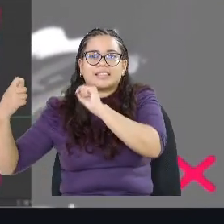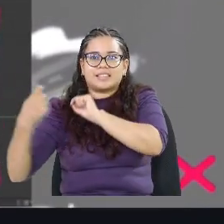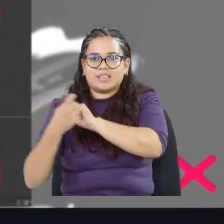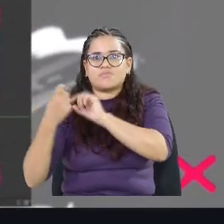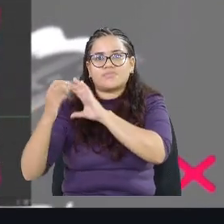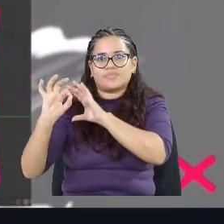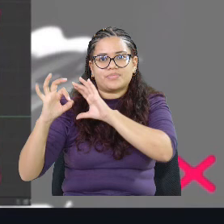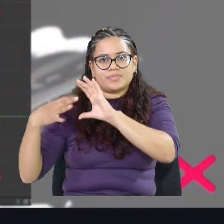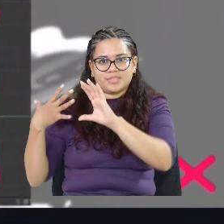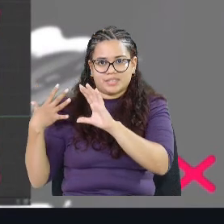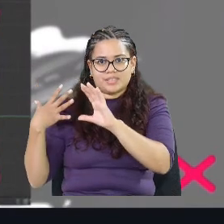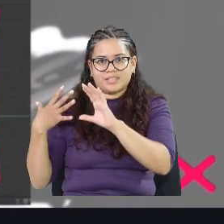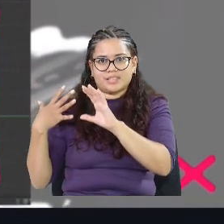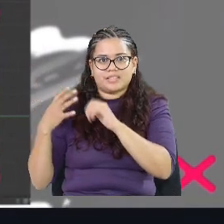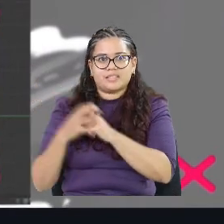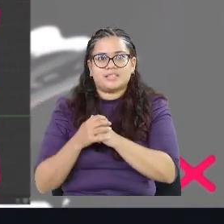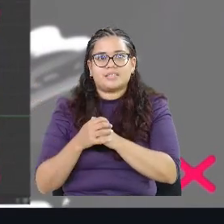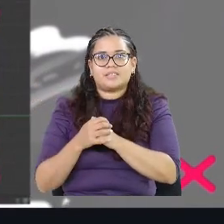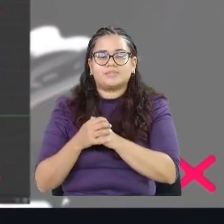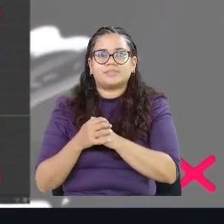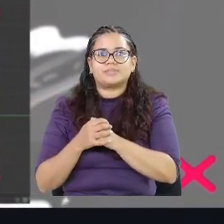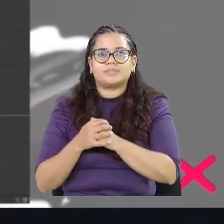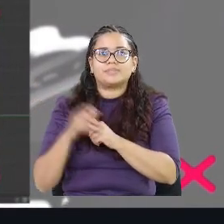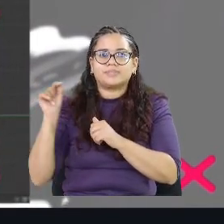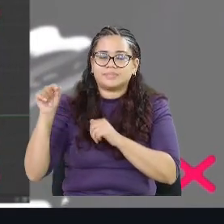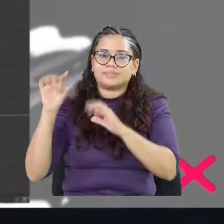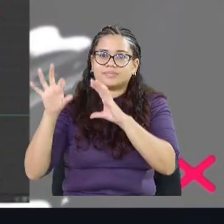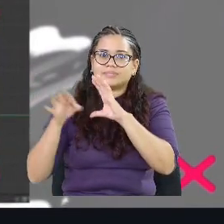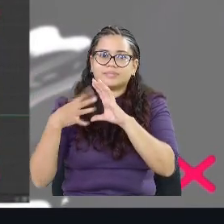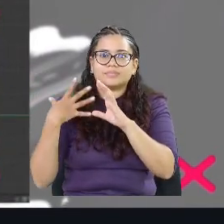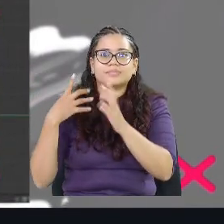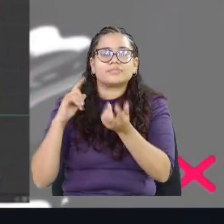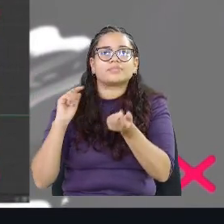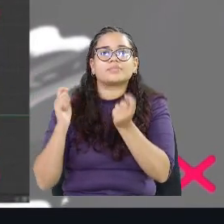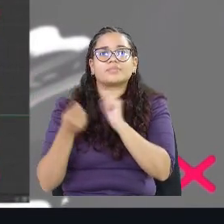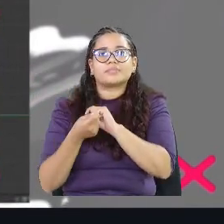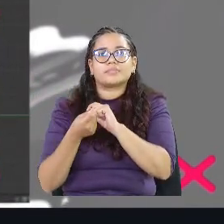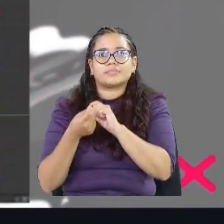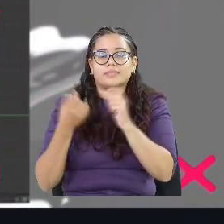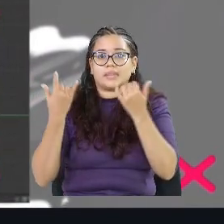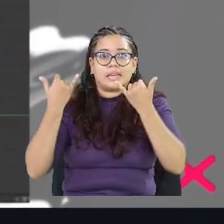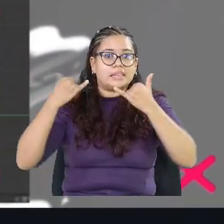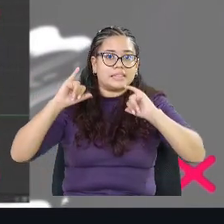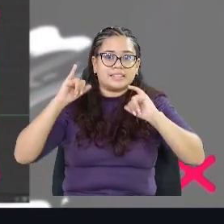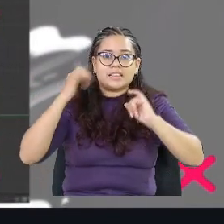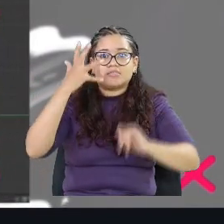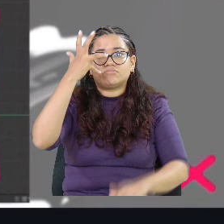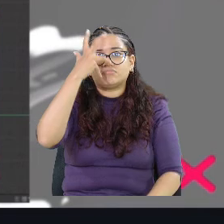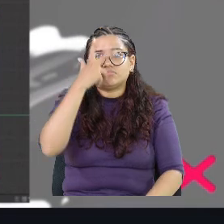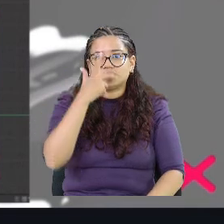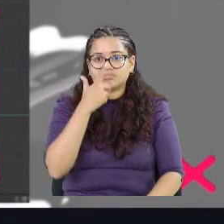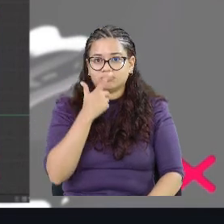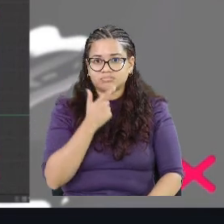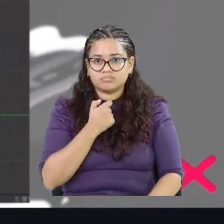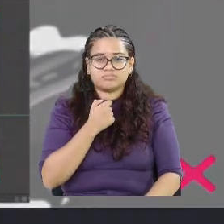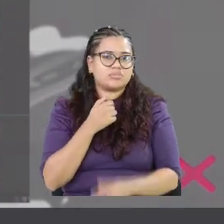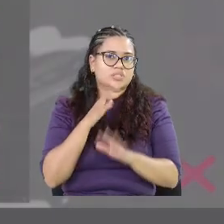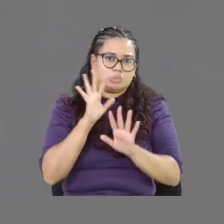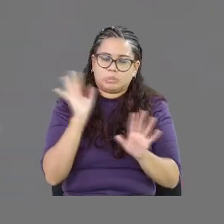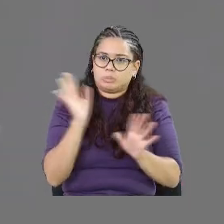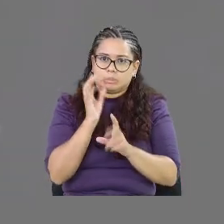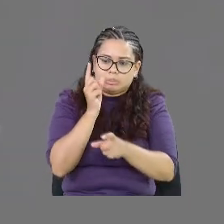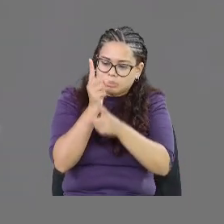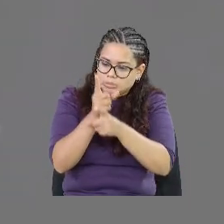Entonces, la transformación digital es, ya tenemos ese escáner que es preciso,